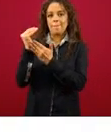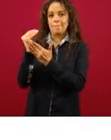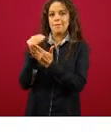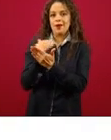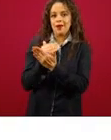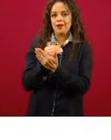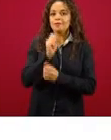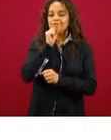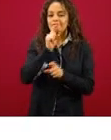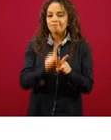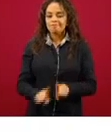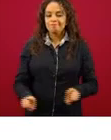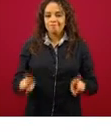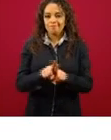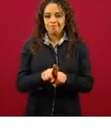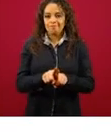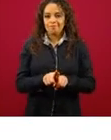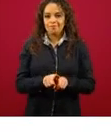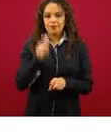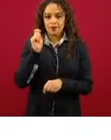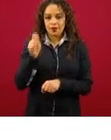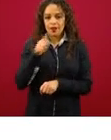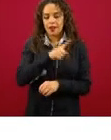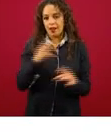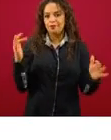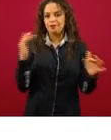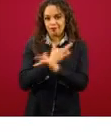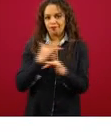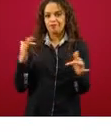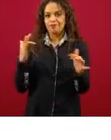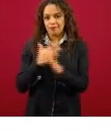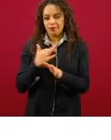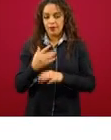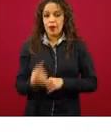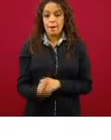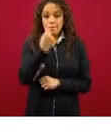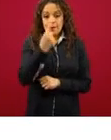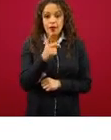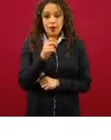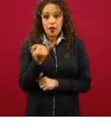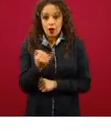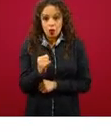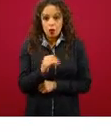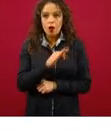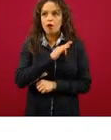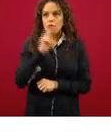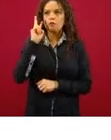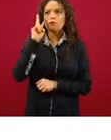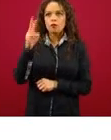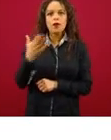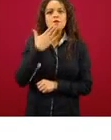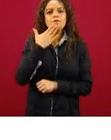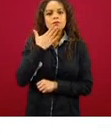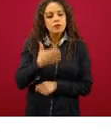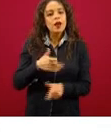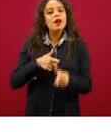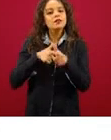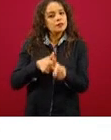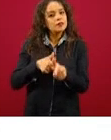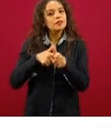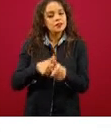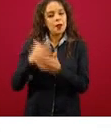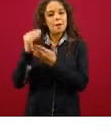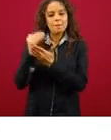en el movimiento, y a partir del 1 de junio se ve también como siguen disminuyendo